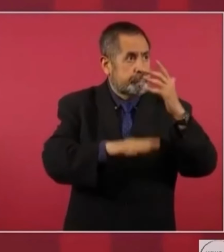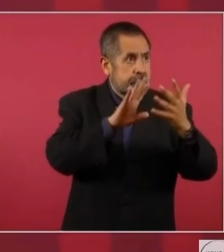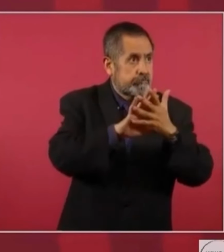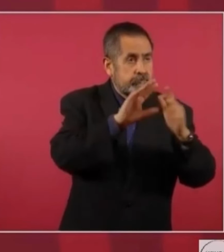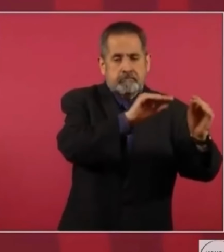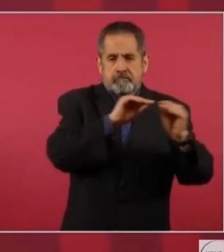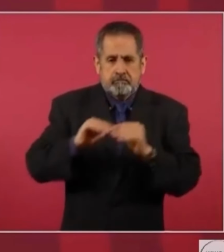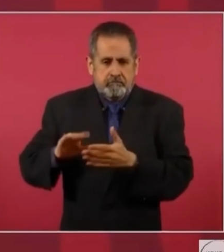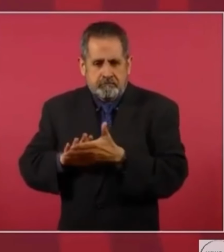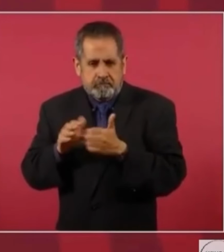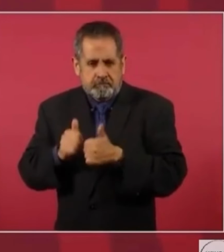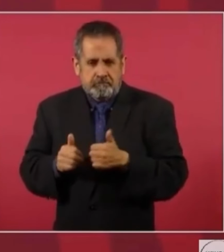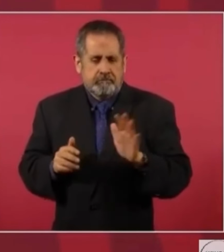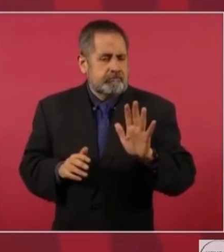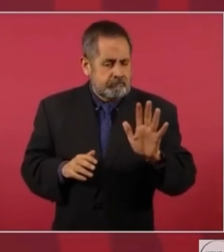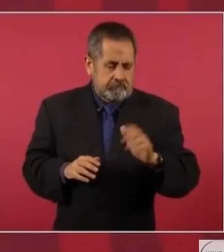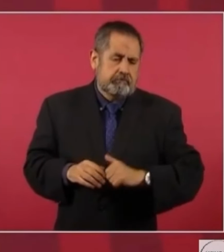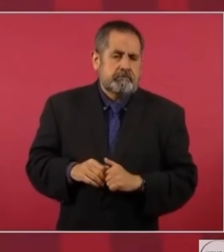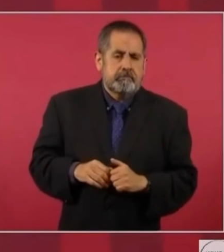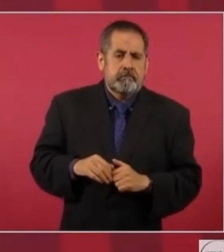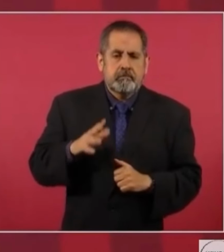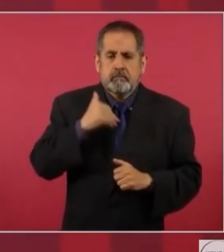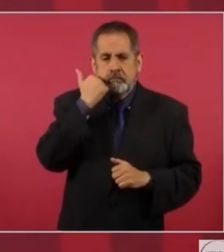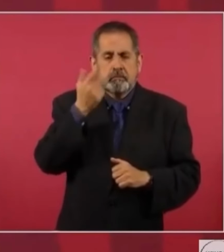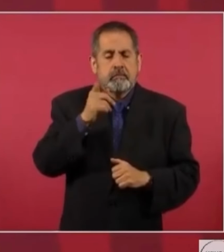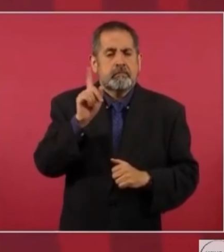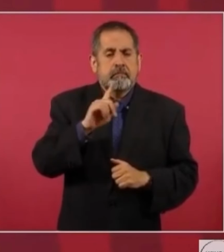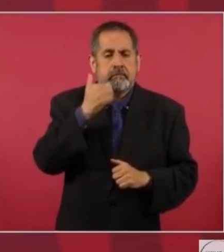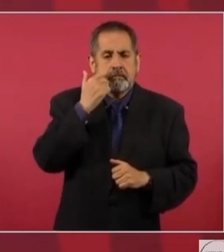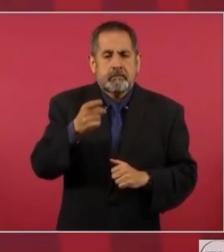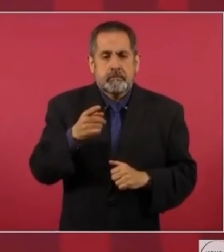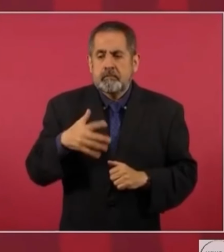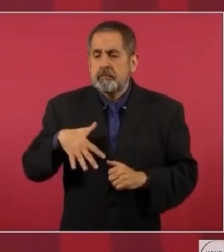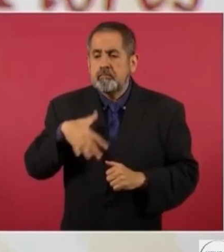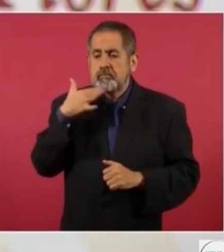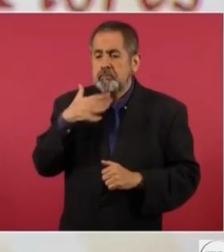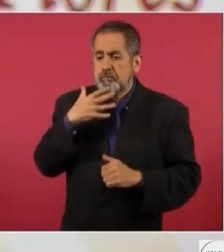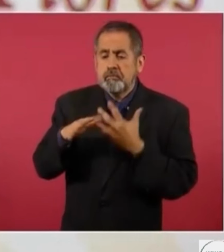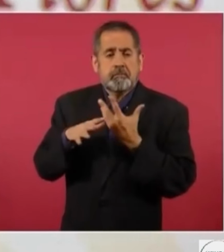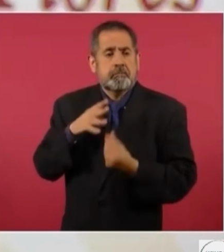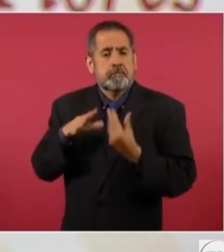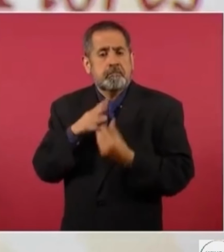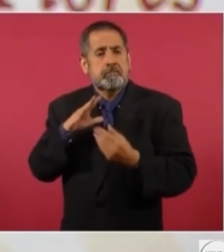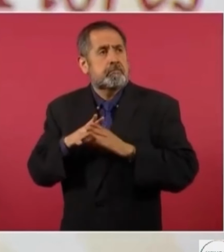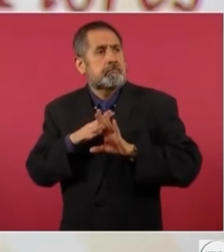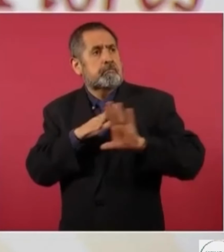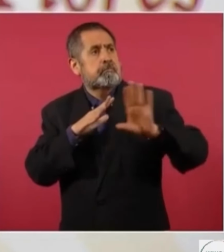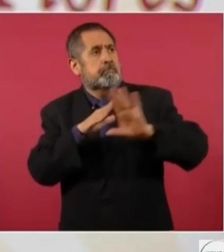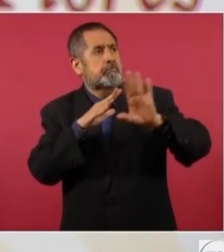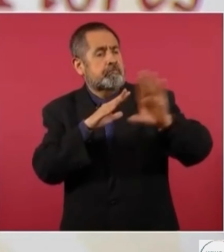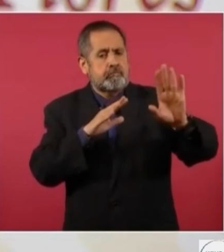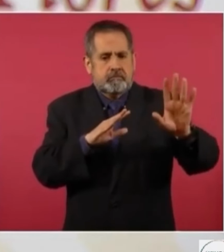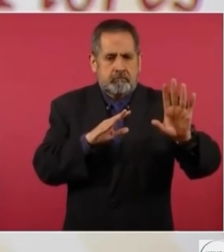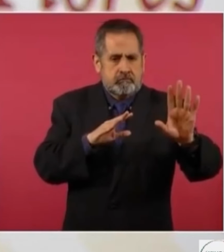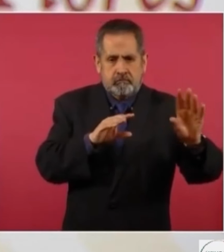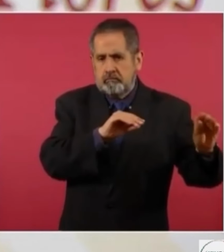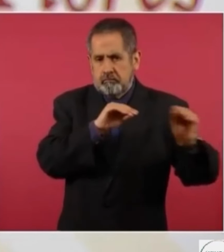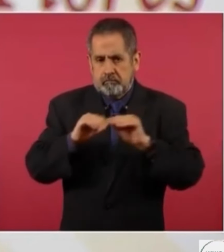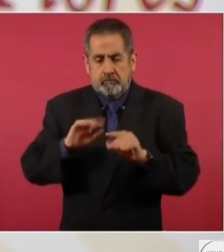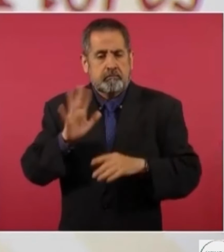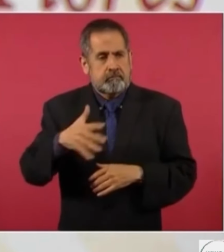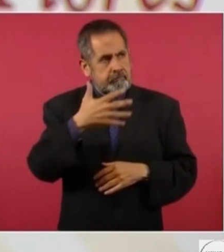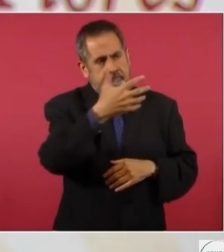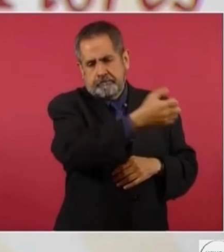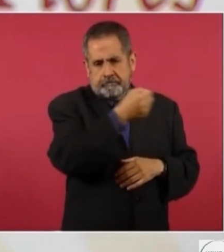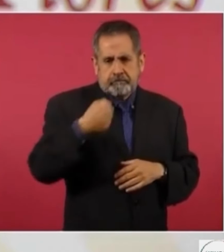no queremos que Estados Unidos se convierta en un santuario de corruptos que van para allá. Se logró la extradición del